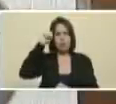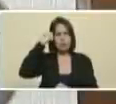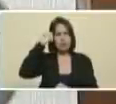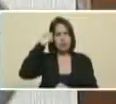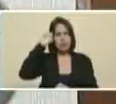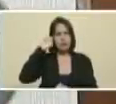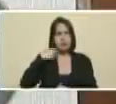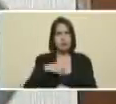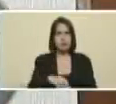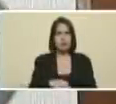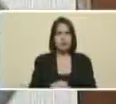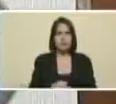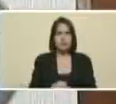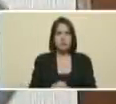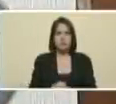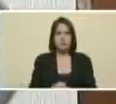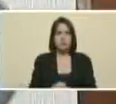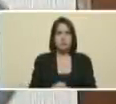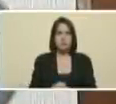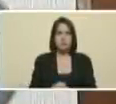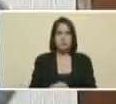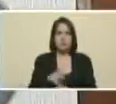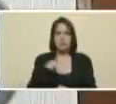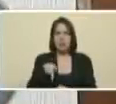la gloriosa PRB Ruptura.